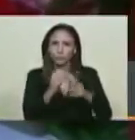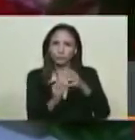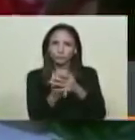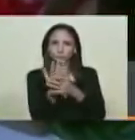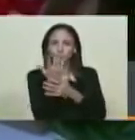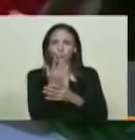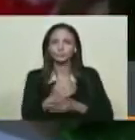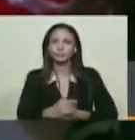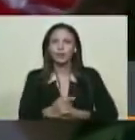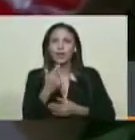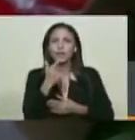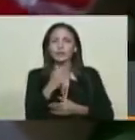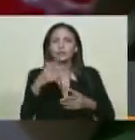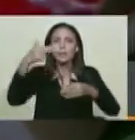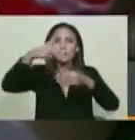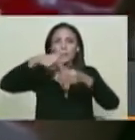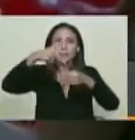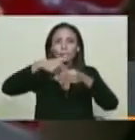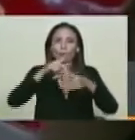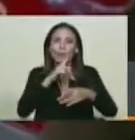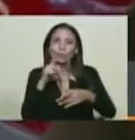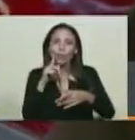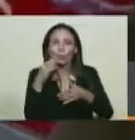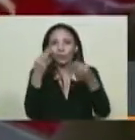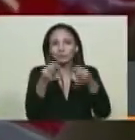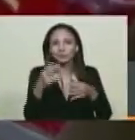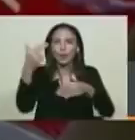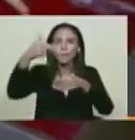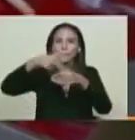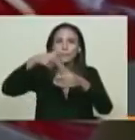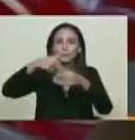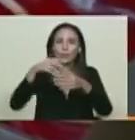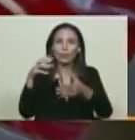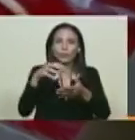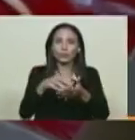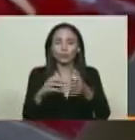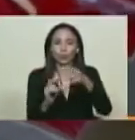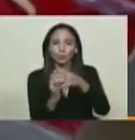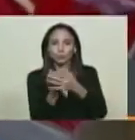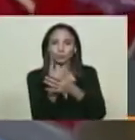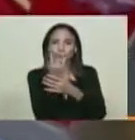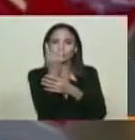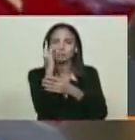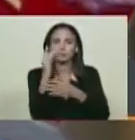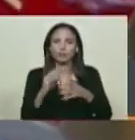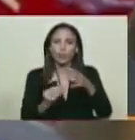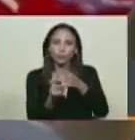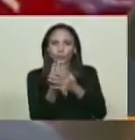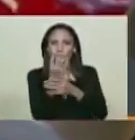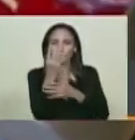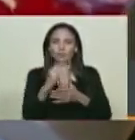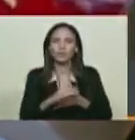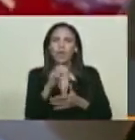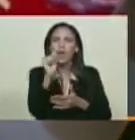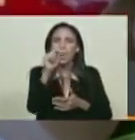ellos lo llaman el petróleo de Miranda. Son unas flores conocidas como